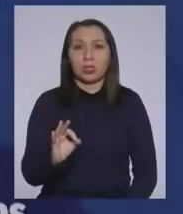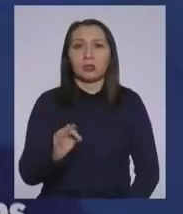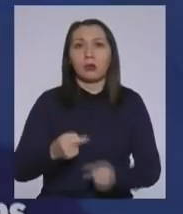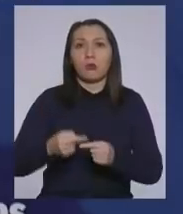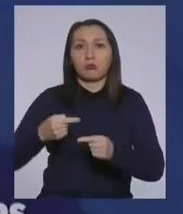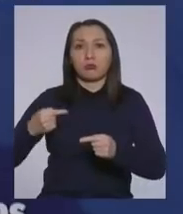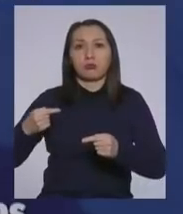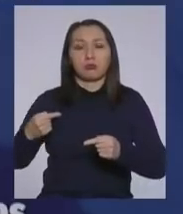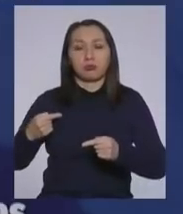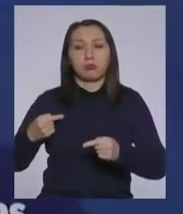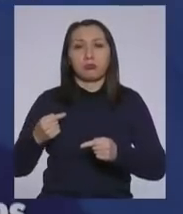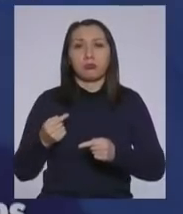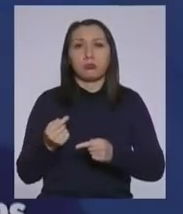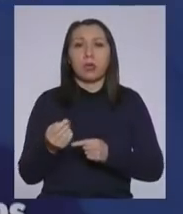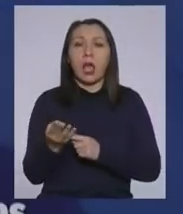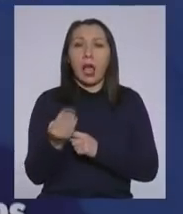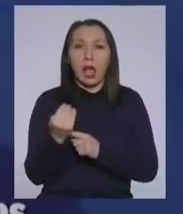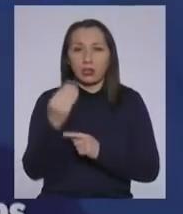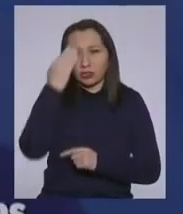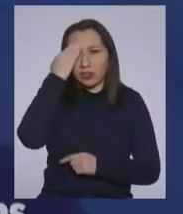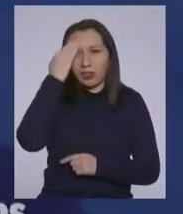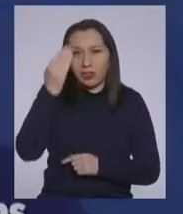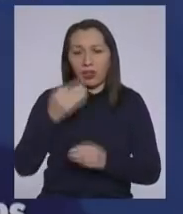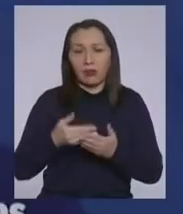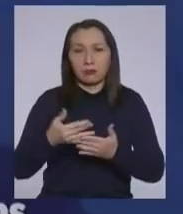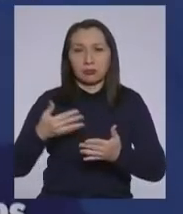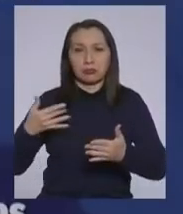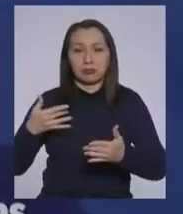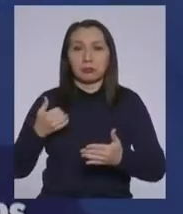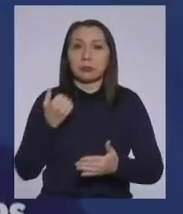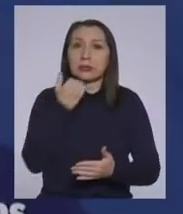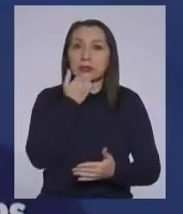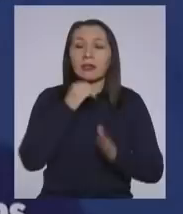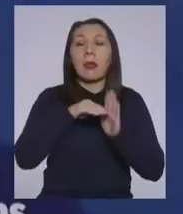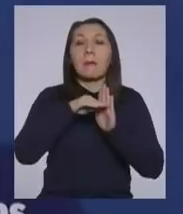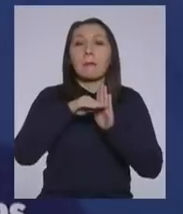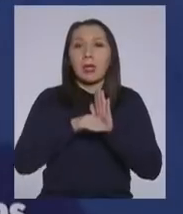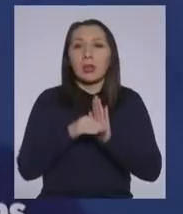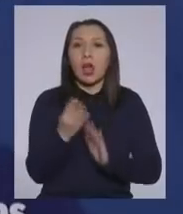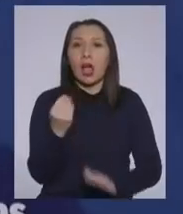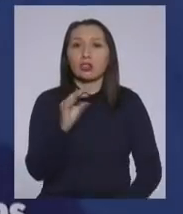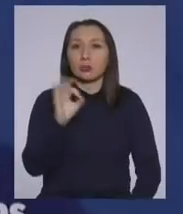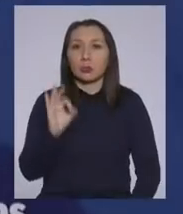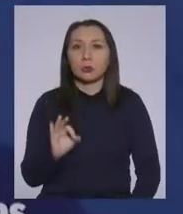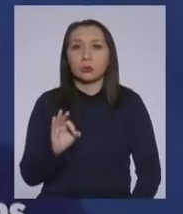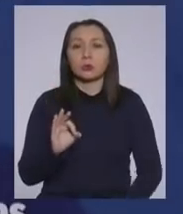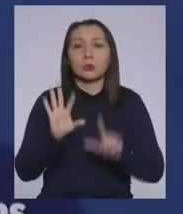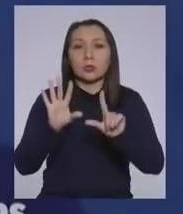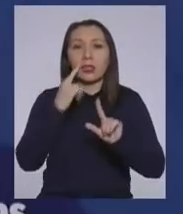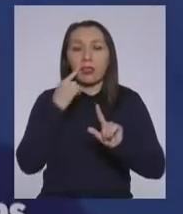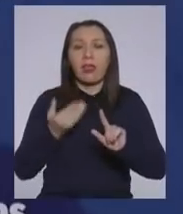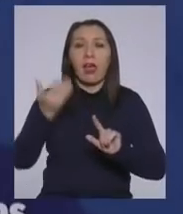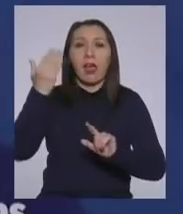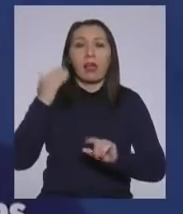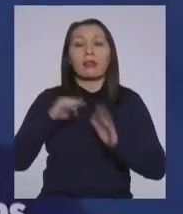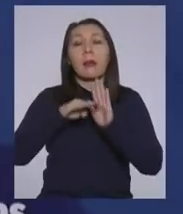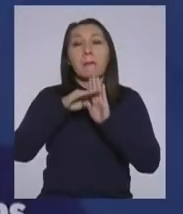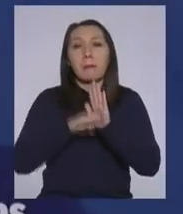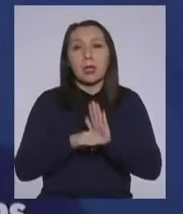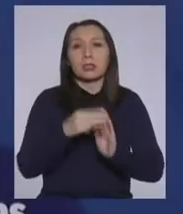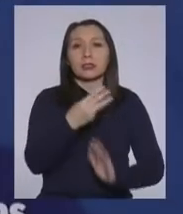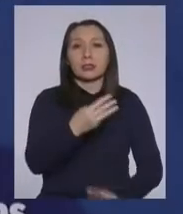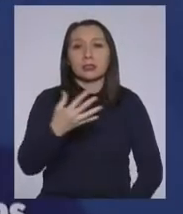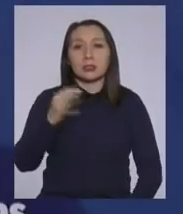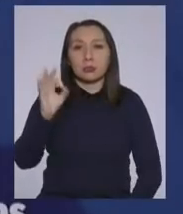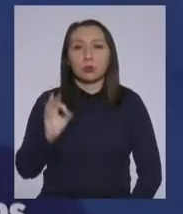los últimos 14 días. Me equivoqué, menos 14% en los últimos 7 días y menos